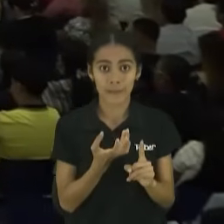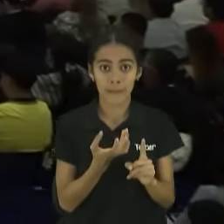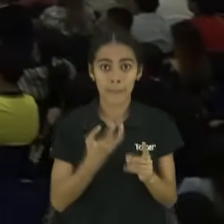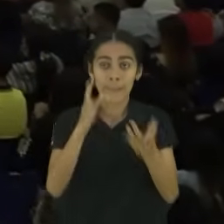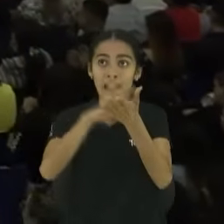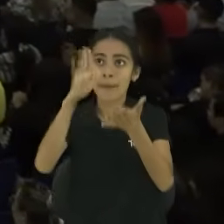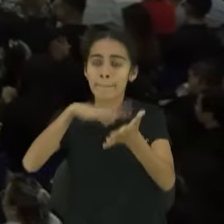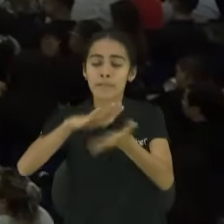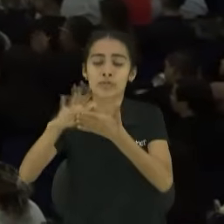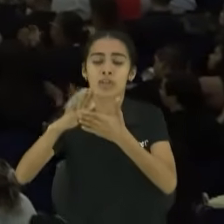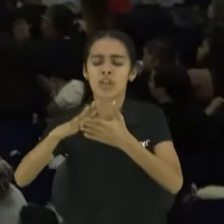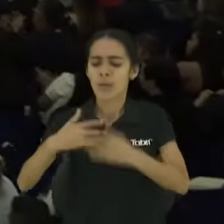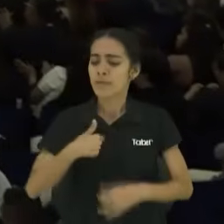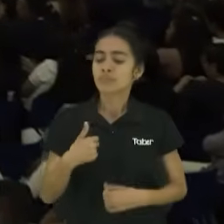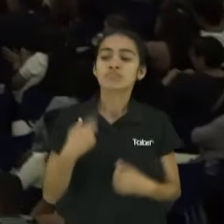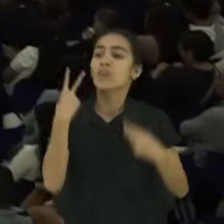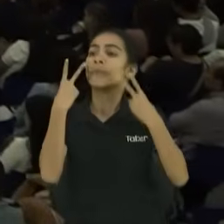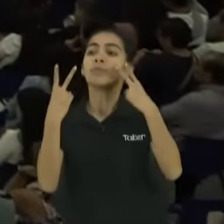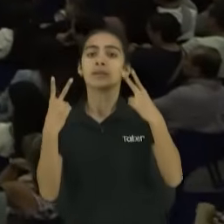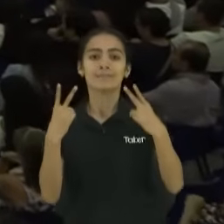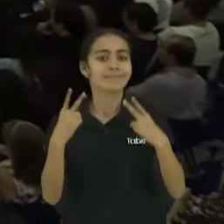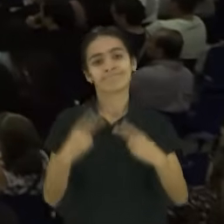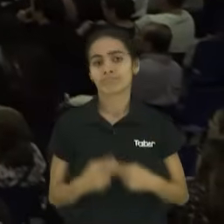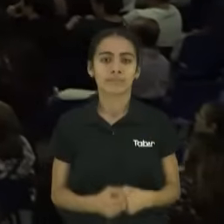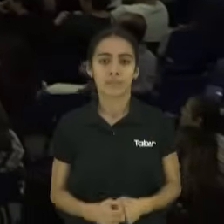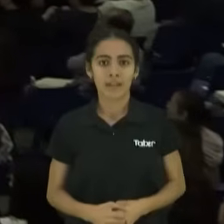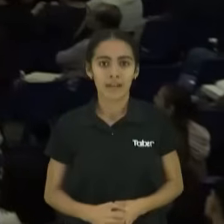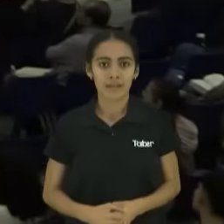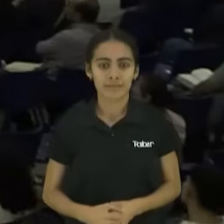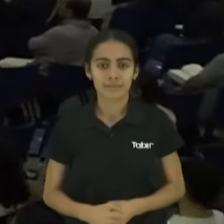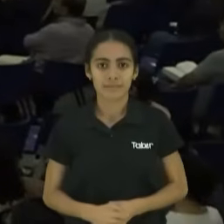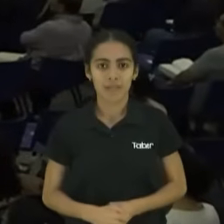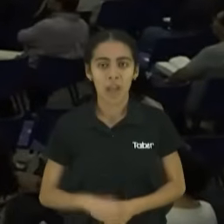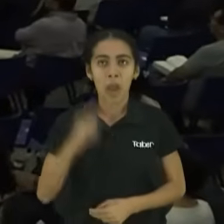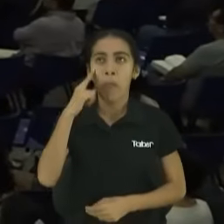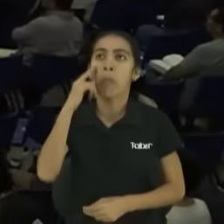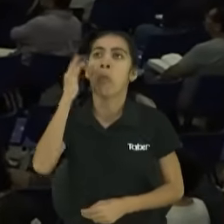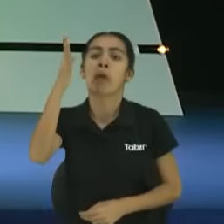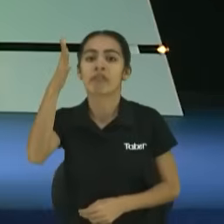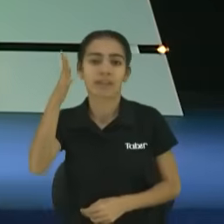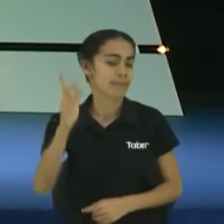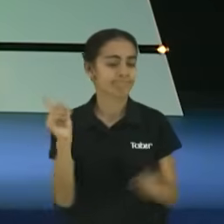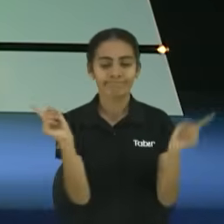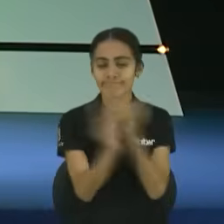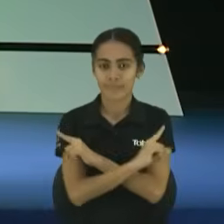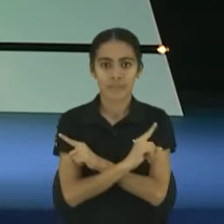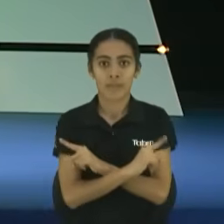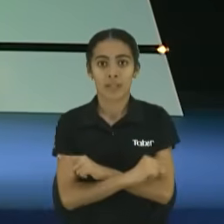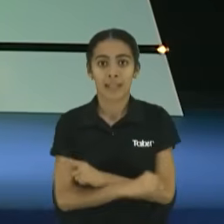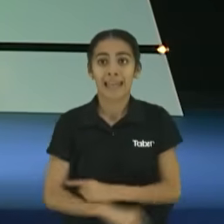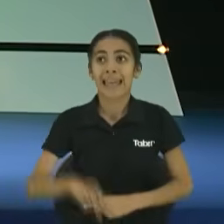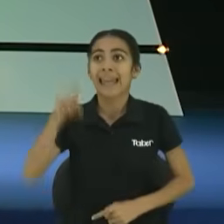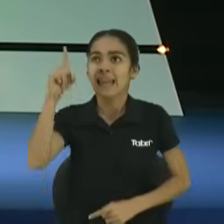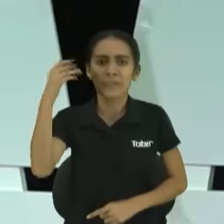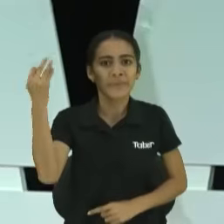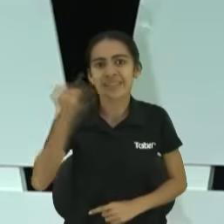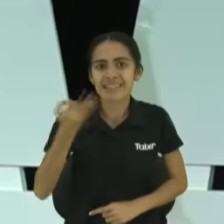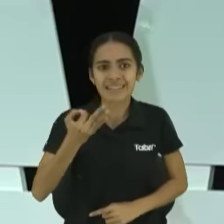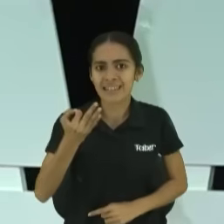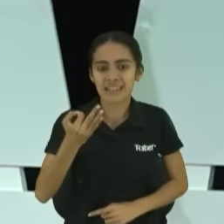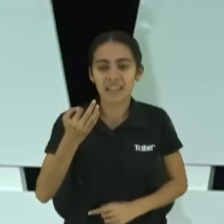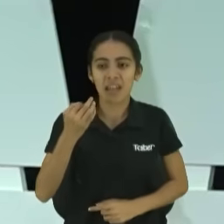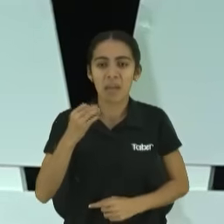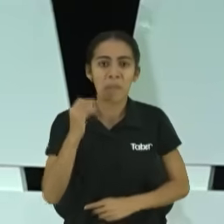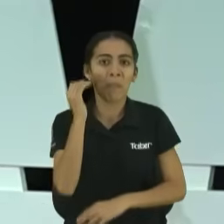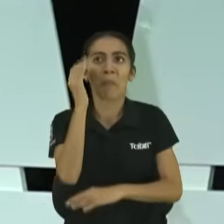Santo! No te dejes acá. La Biblia ahí está para que la leas y la entiendas y lo veas. Él no necesita